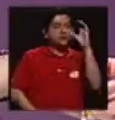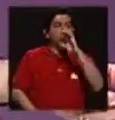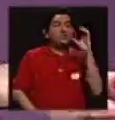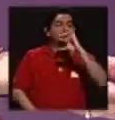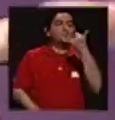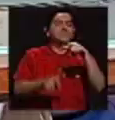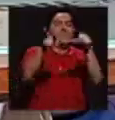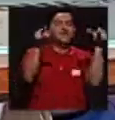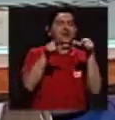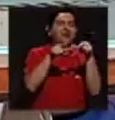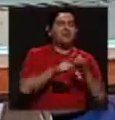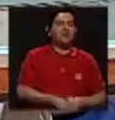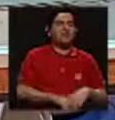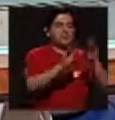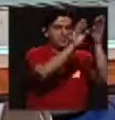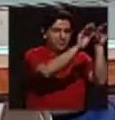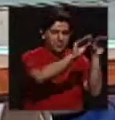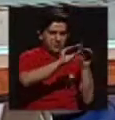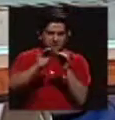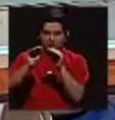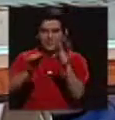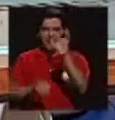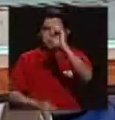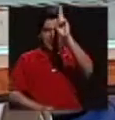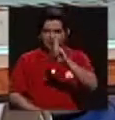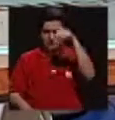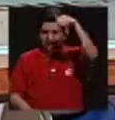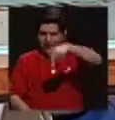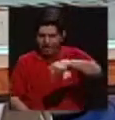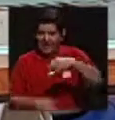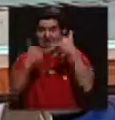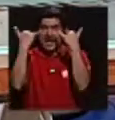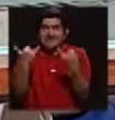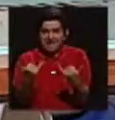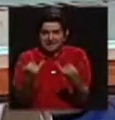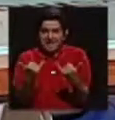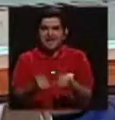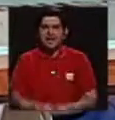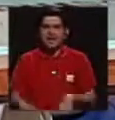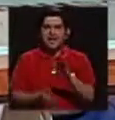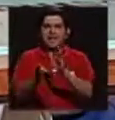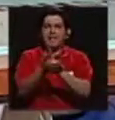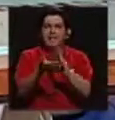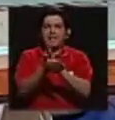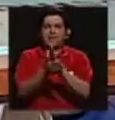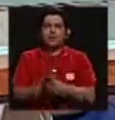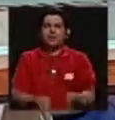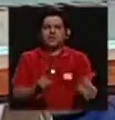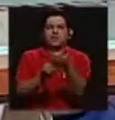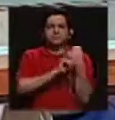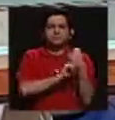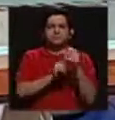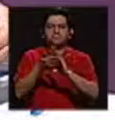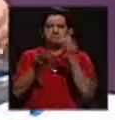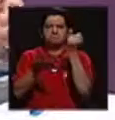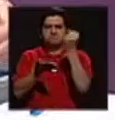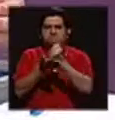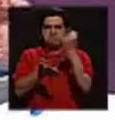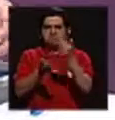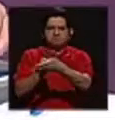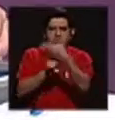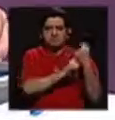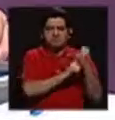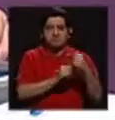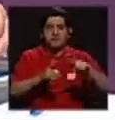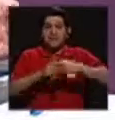en otro lugar, las trasladan a Costa Rica, y una vez que vienen acá les quitan sus documentos de identidad, les quitan sus pasaportes, empieza